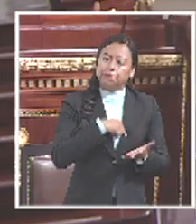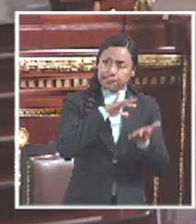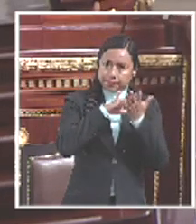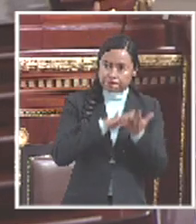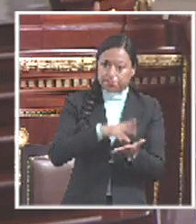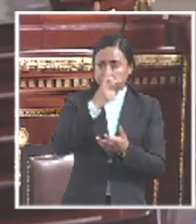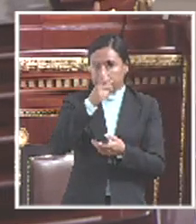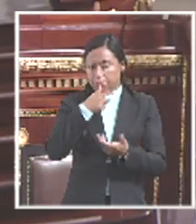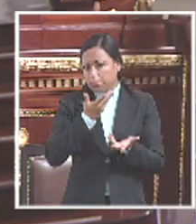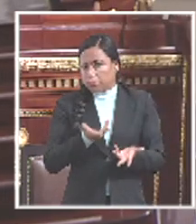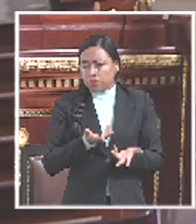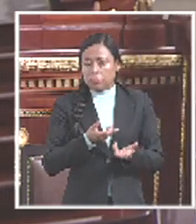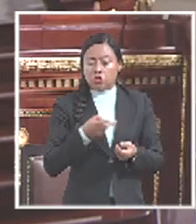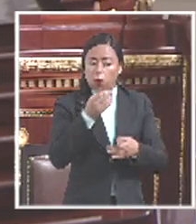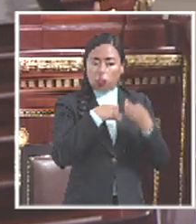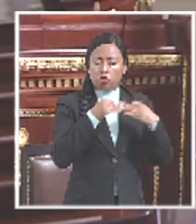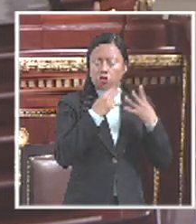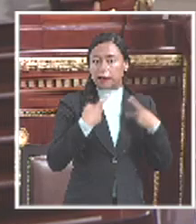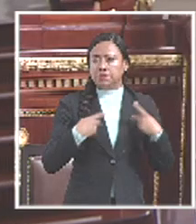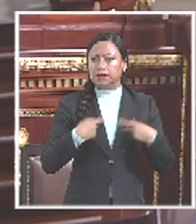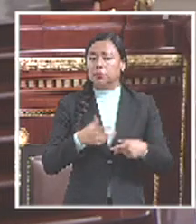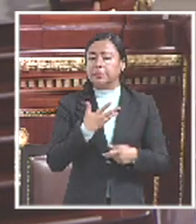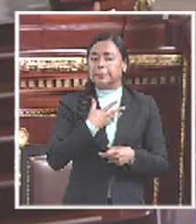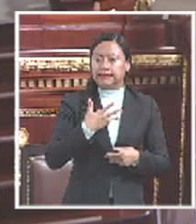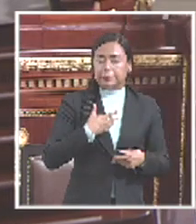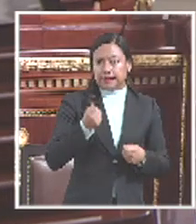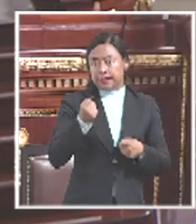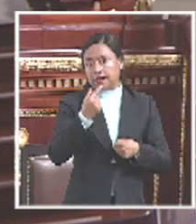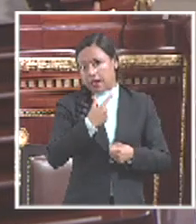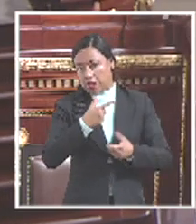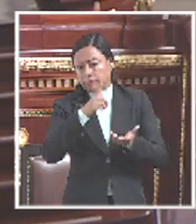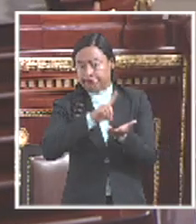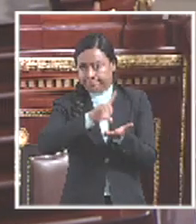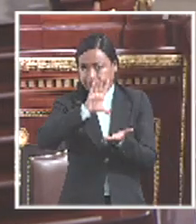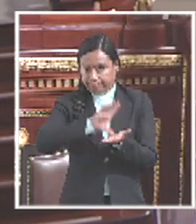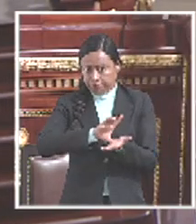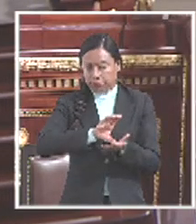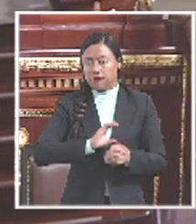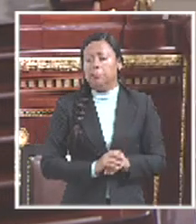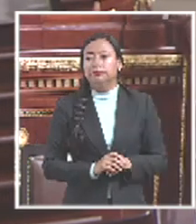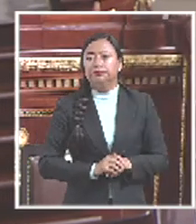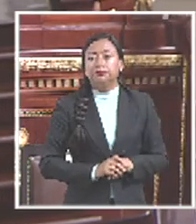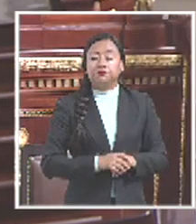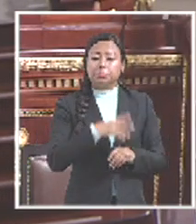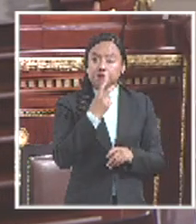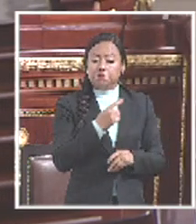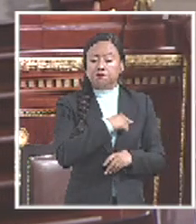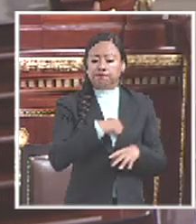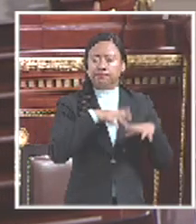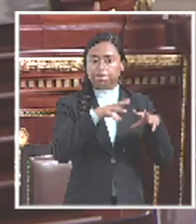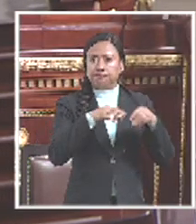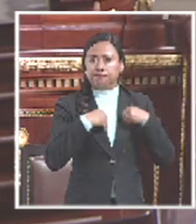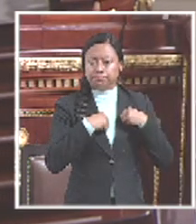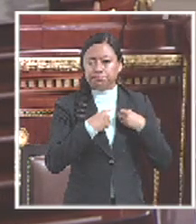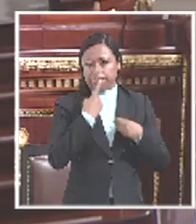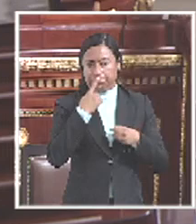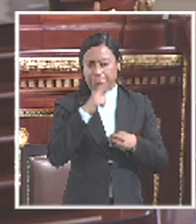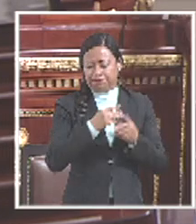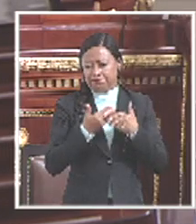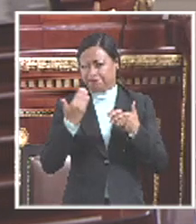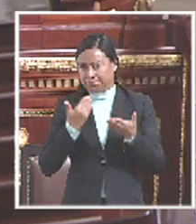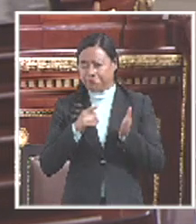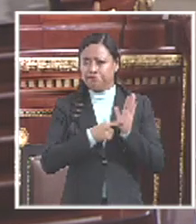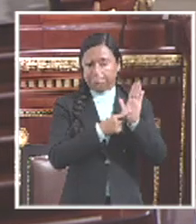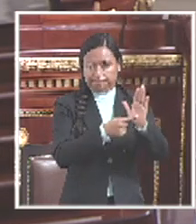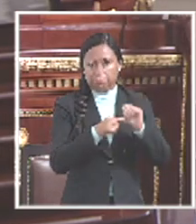con todas las personas que viven con alguna discapacidad. Es por eso que retomamos la demanda anteriormente expuesta.